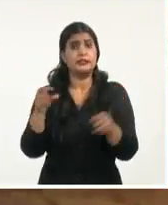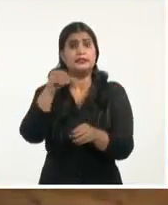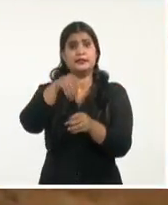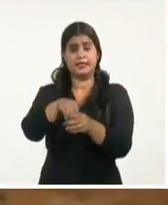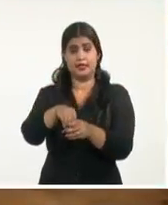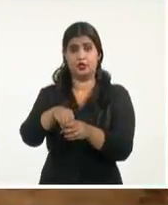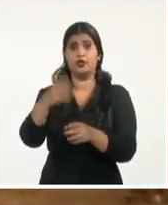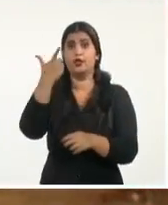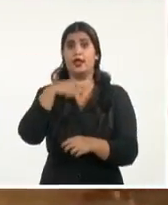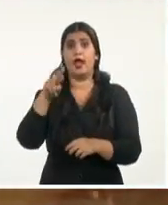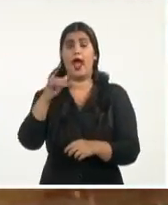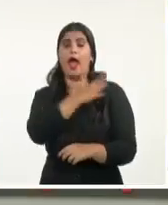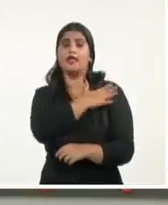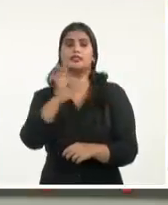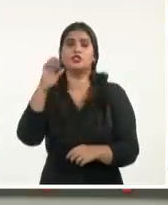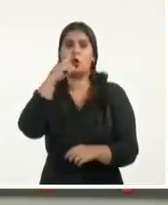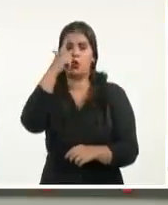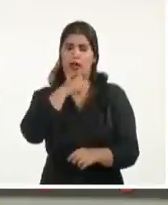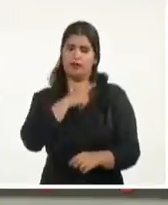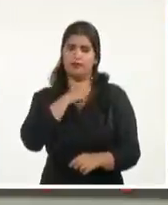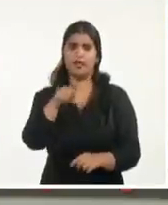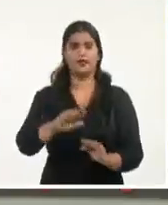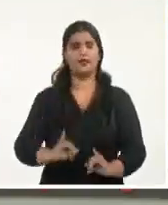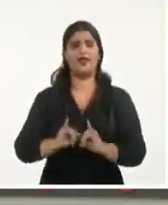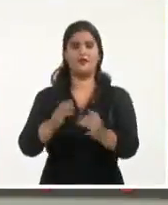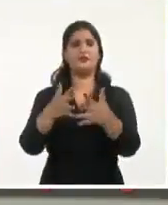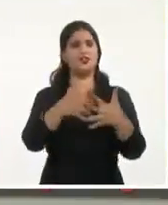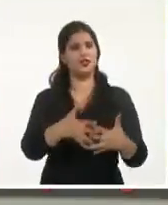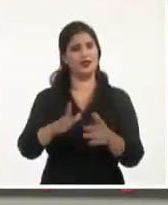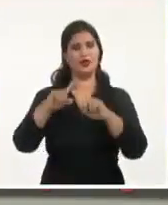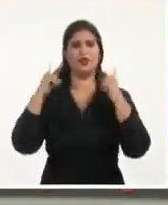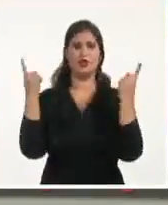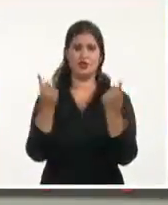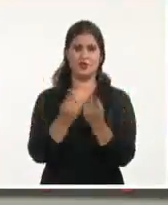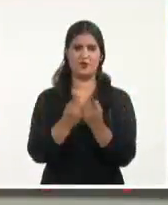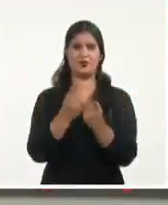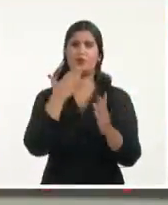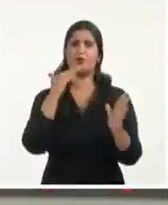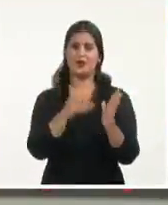Idaho y Montana. Y con esta información me despido. Continúe con nuestra emisión.